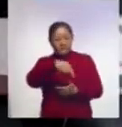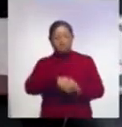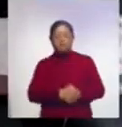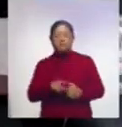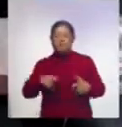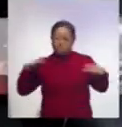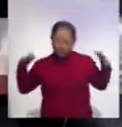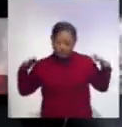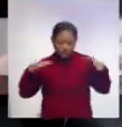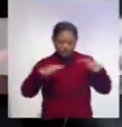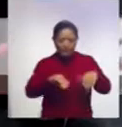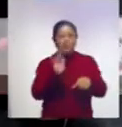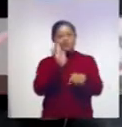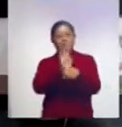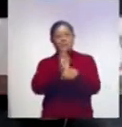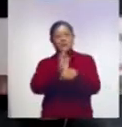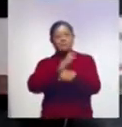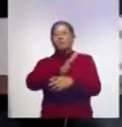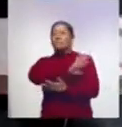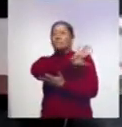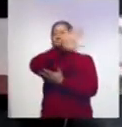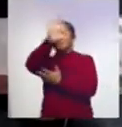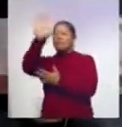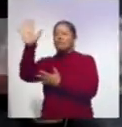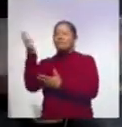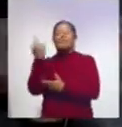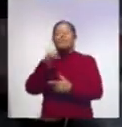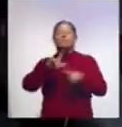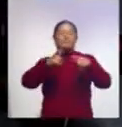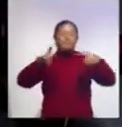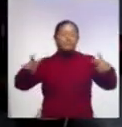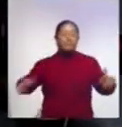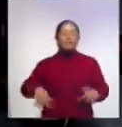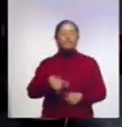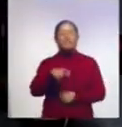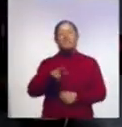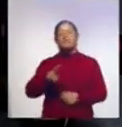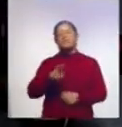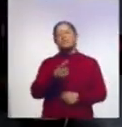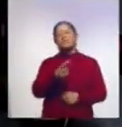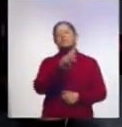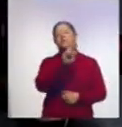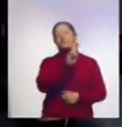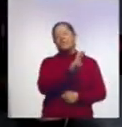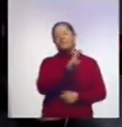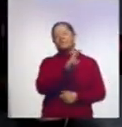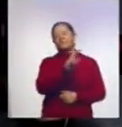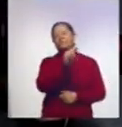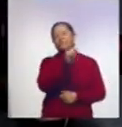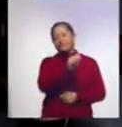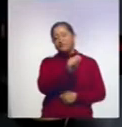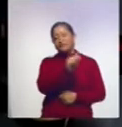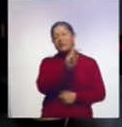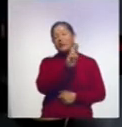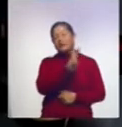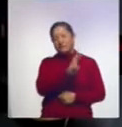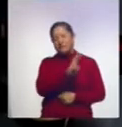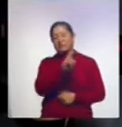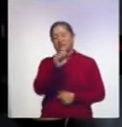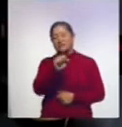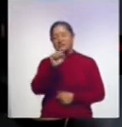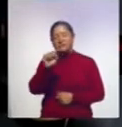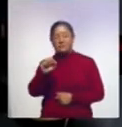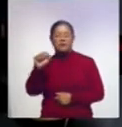asistan a nuestro cine al aire libre en la Laguna de Acuitlapilco, en la ribera de San Sebastián Atlapa. Y que es un evento totalmente familiar